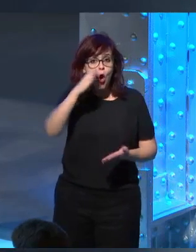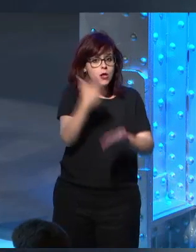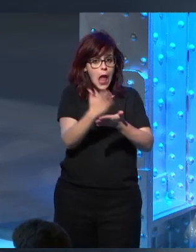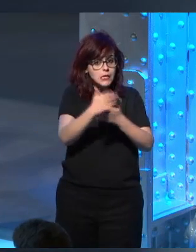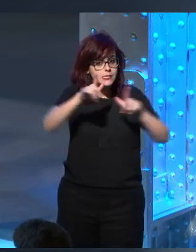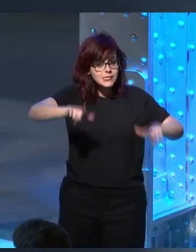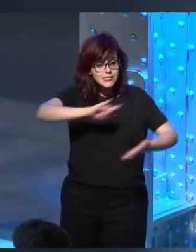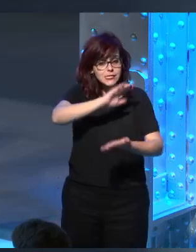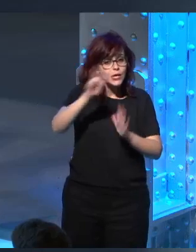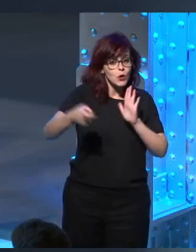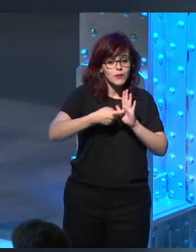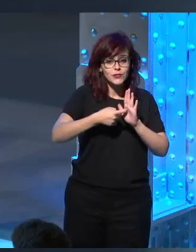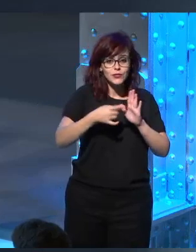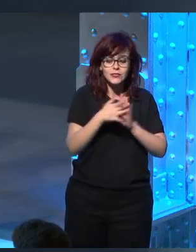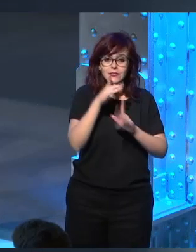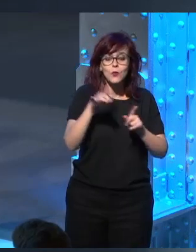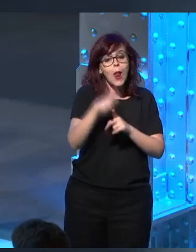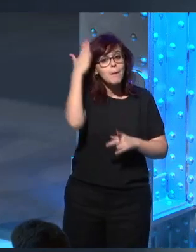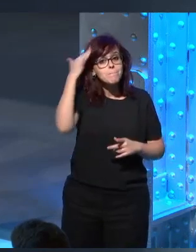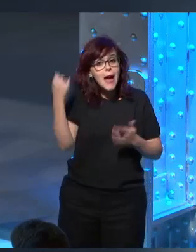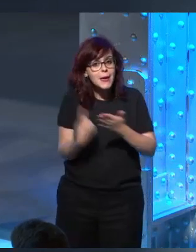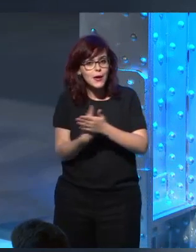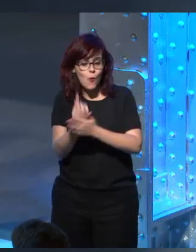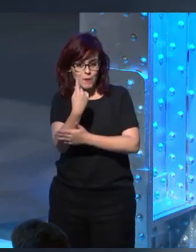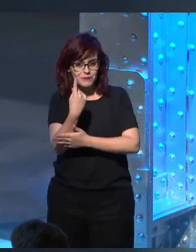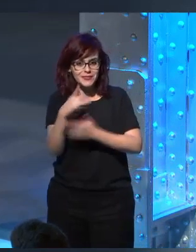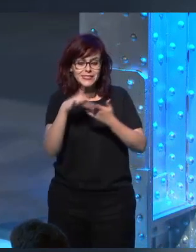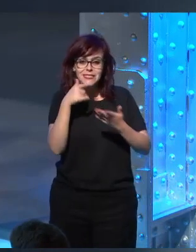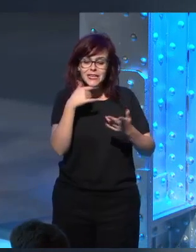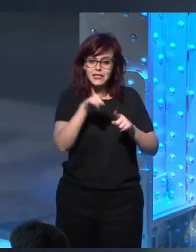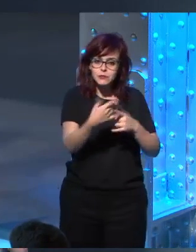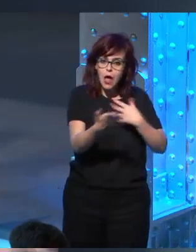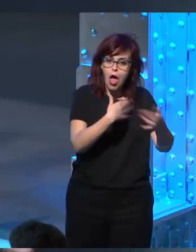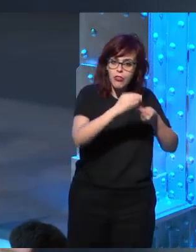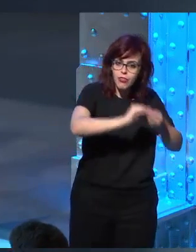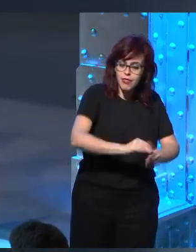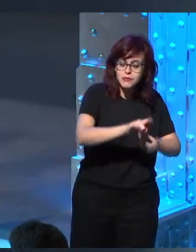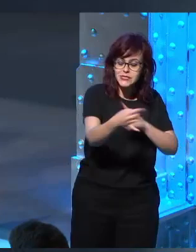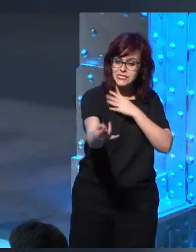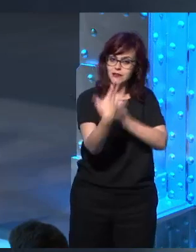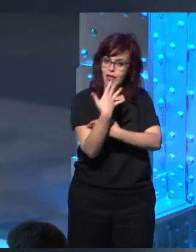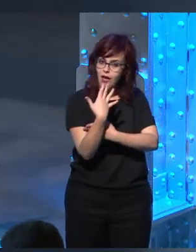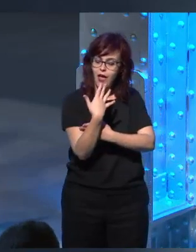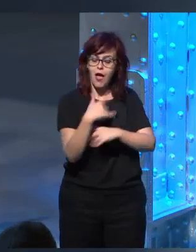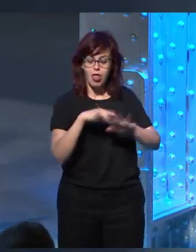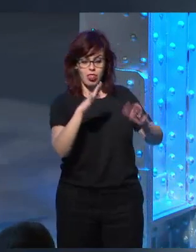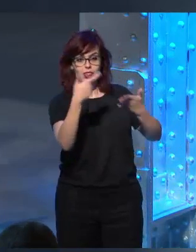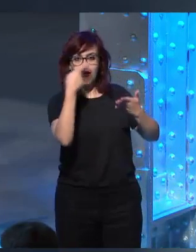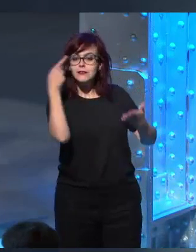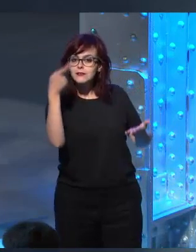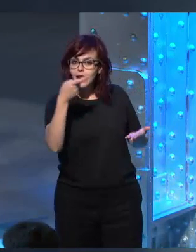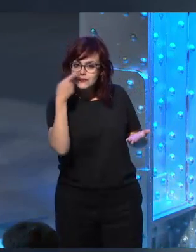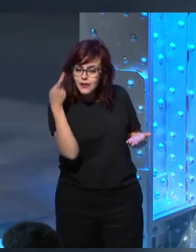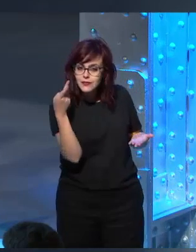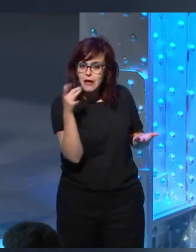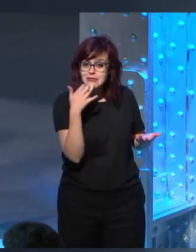clases hacen sus propios YMAPs y nos escriben. Y eso me parece en realidad me parece más interesante. Quiero decir,